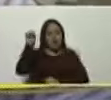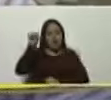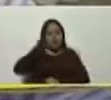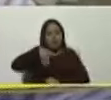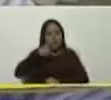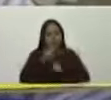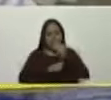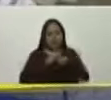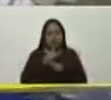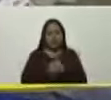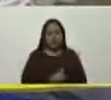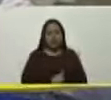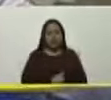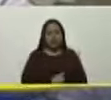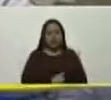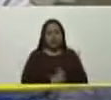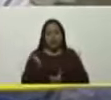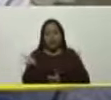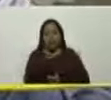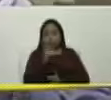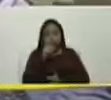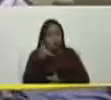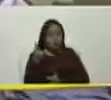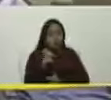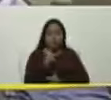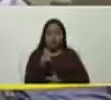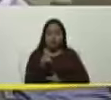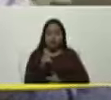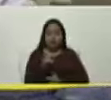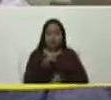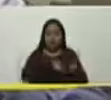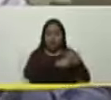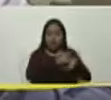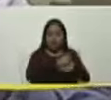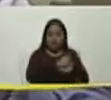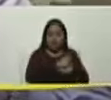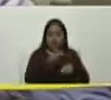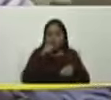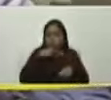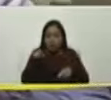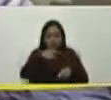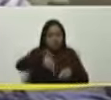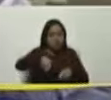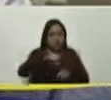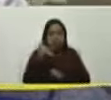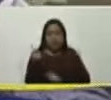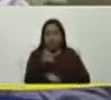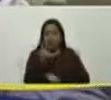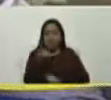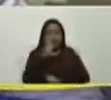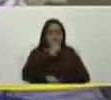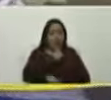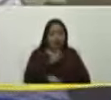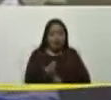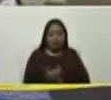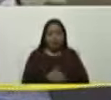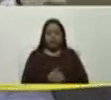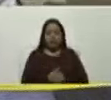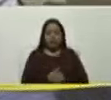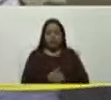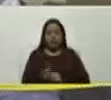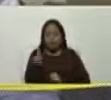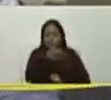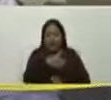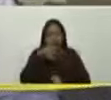dar. Ustedes no están solos, comerciantes. Ninguno está solo. Ninguno. Va a tener